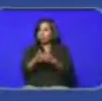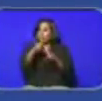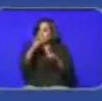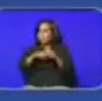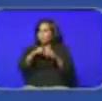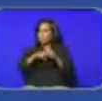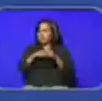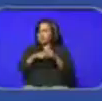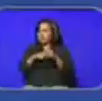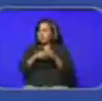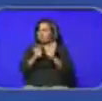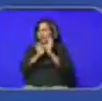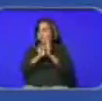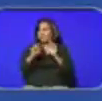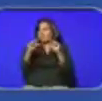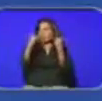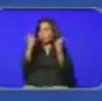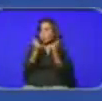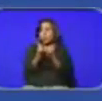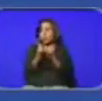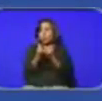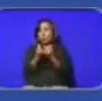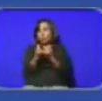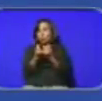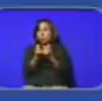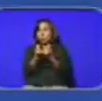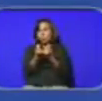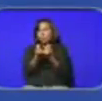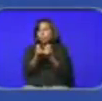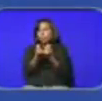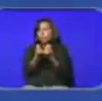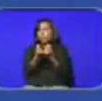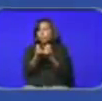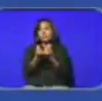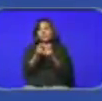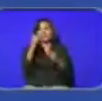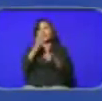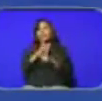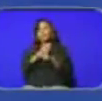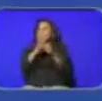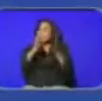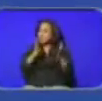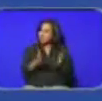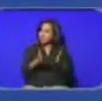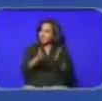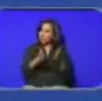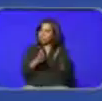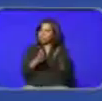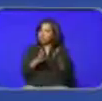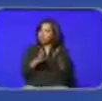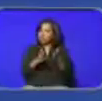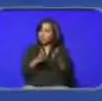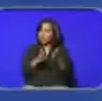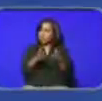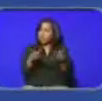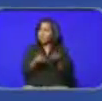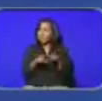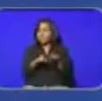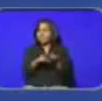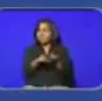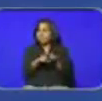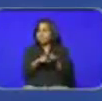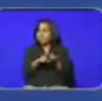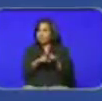ejemplo, los gremios, están involucrados los sindicatos, en algunos casos están involucradas las empresas, están